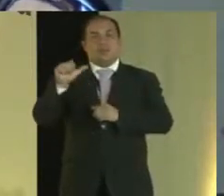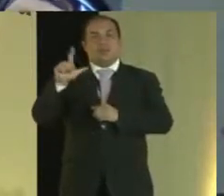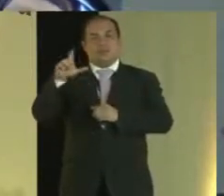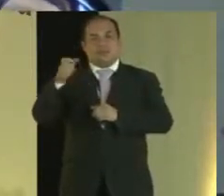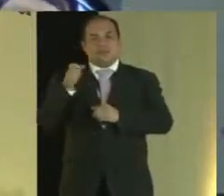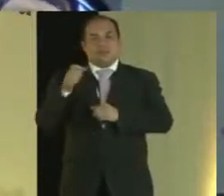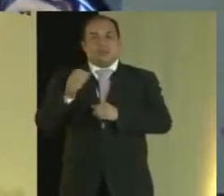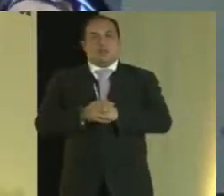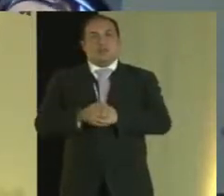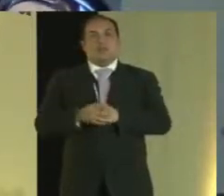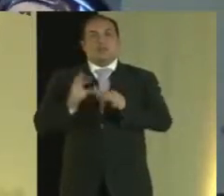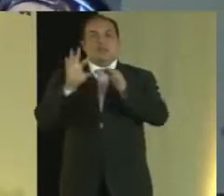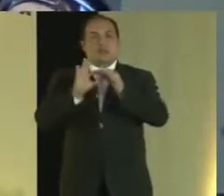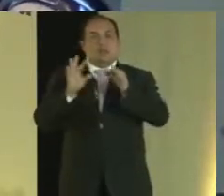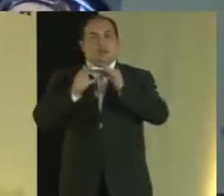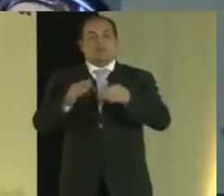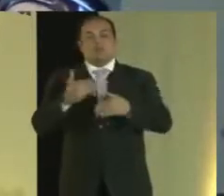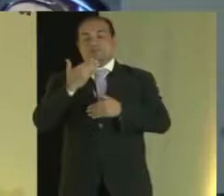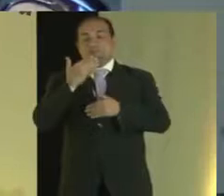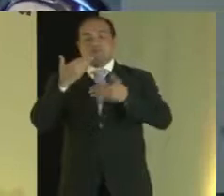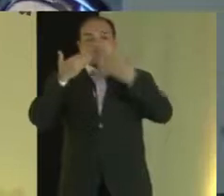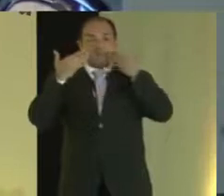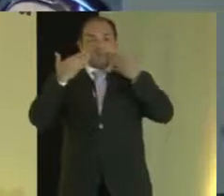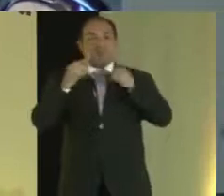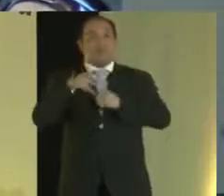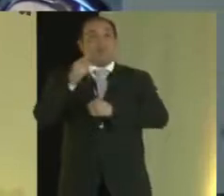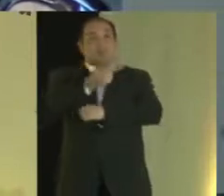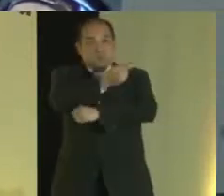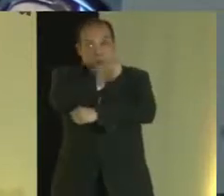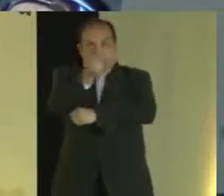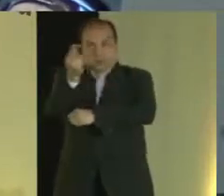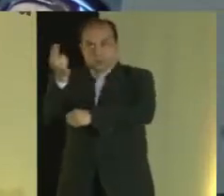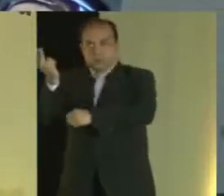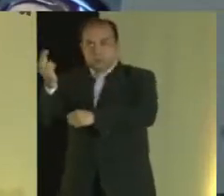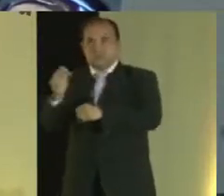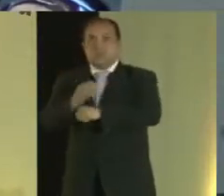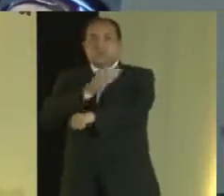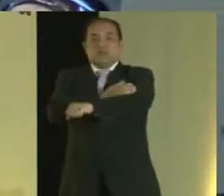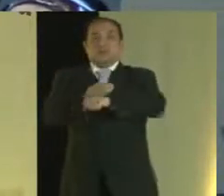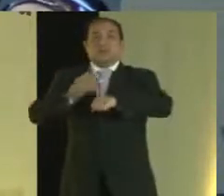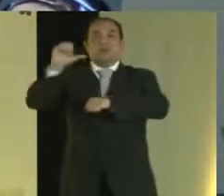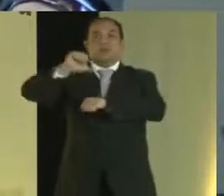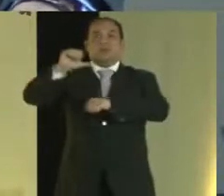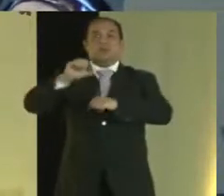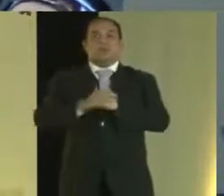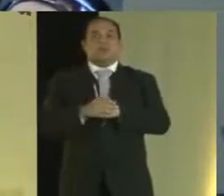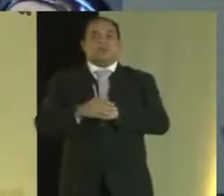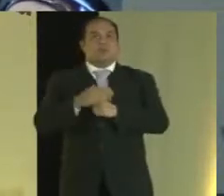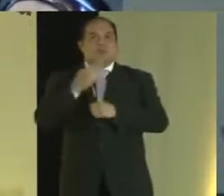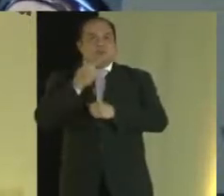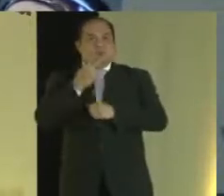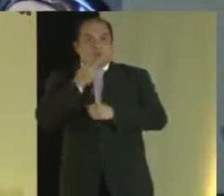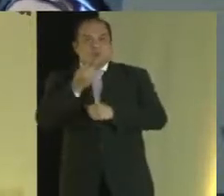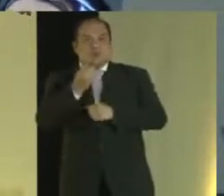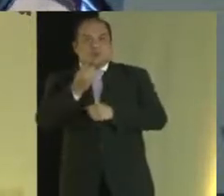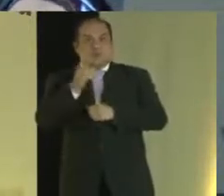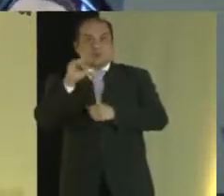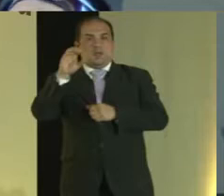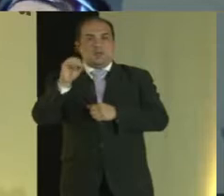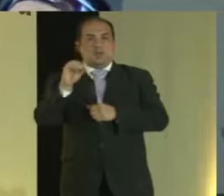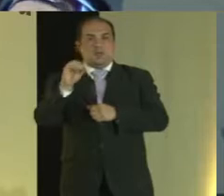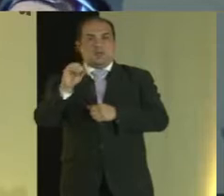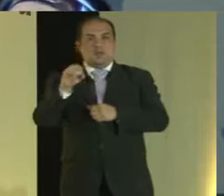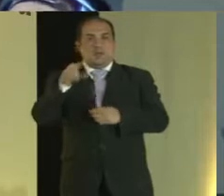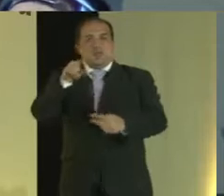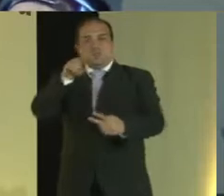muy generosos comentarios, pero sobre todo a ustedes que nos acompañan hoy, como se dice, en vivo y en directo y a todo